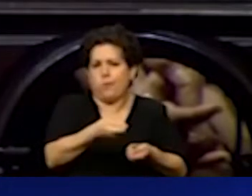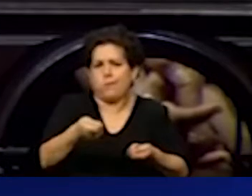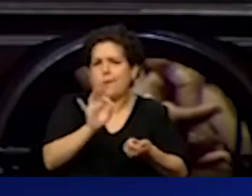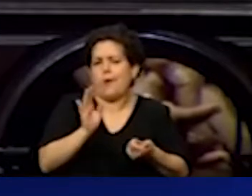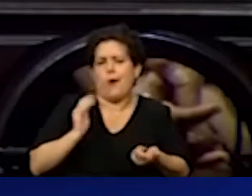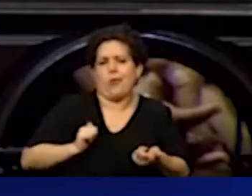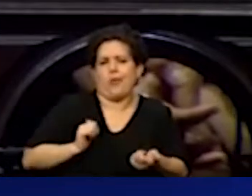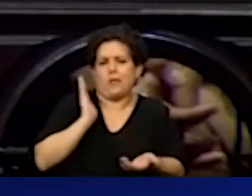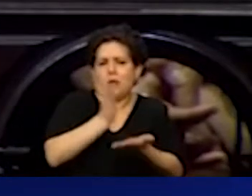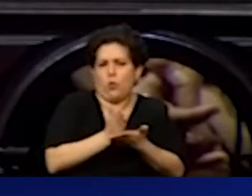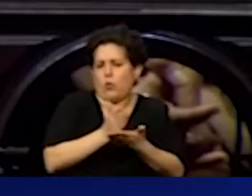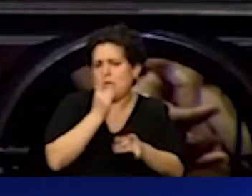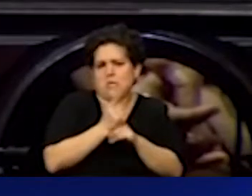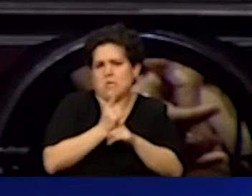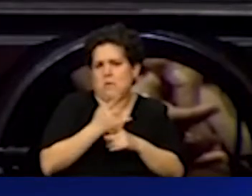dictadura cívico-militar.